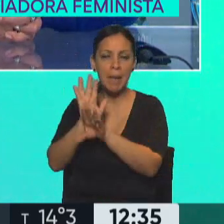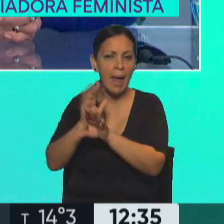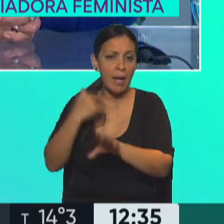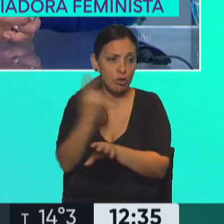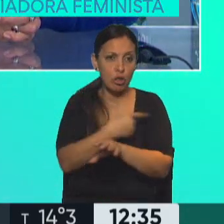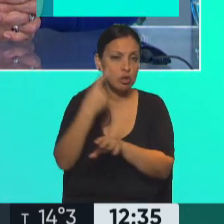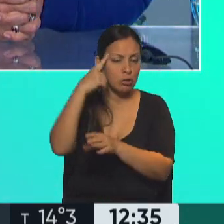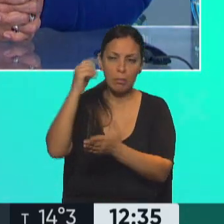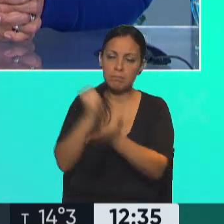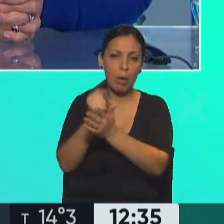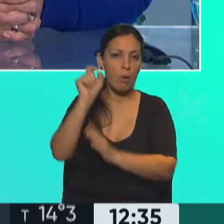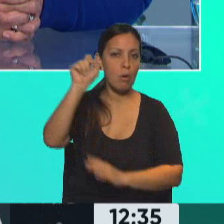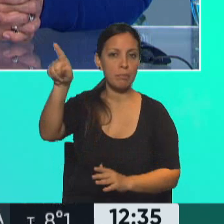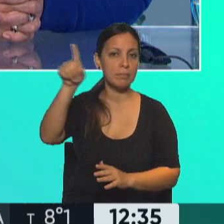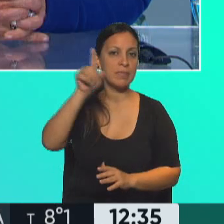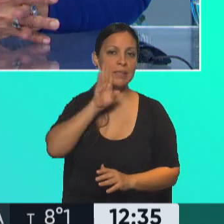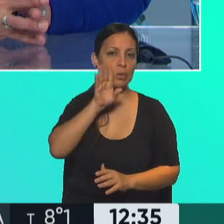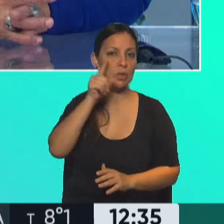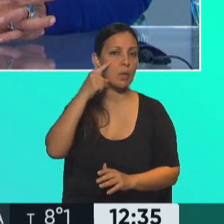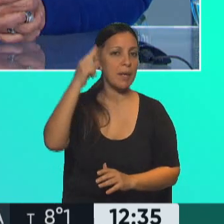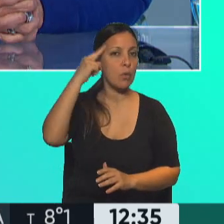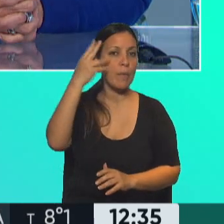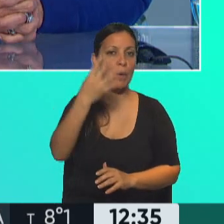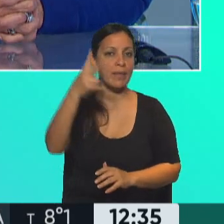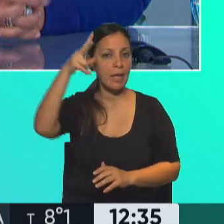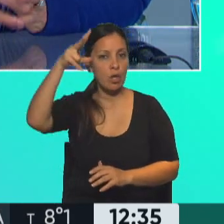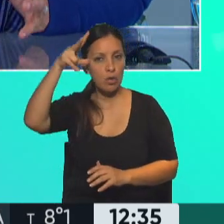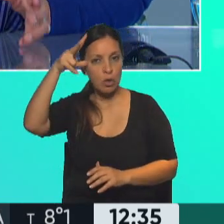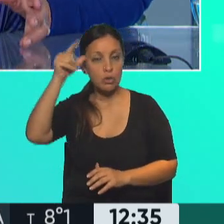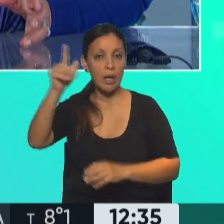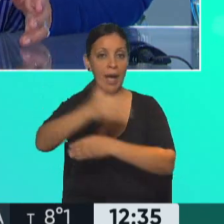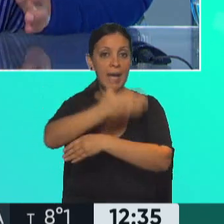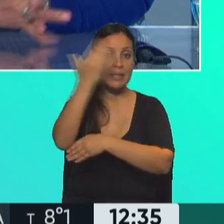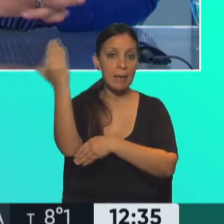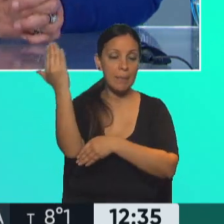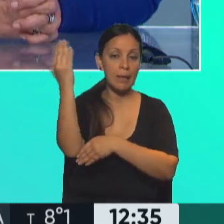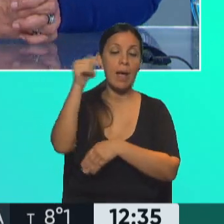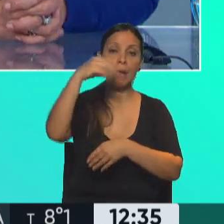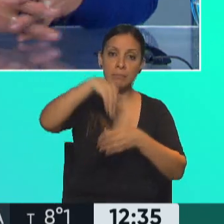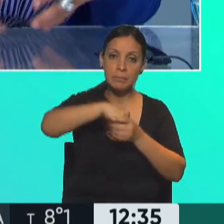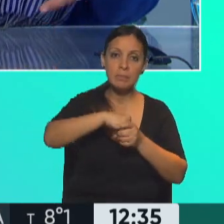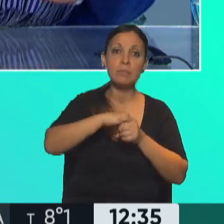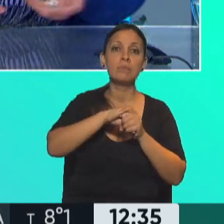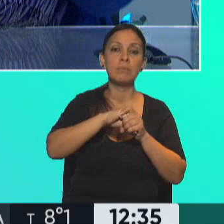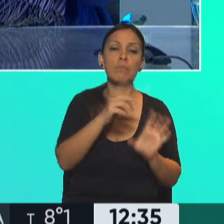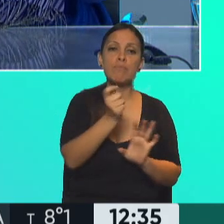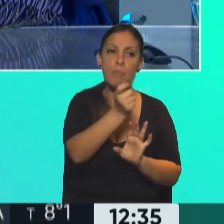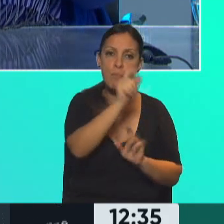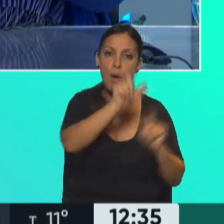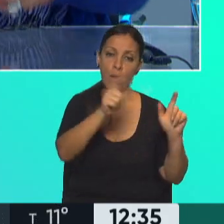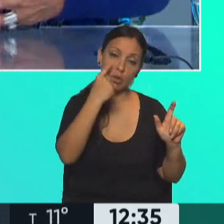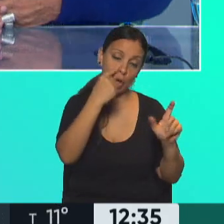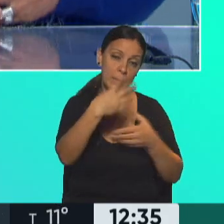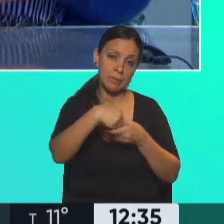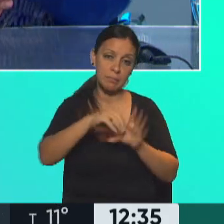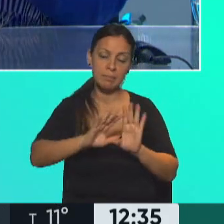hito, 1848, Estados Unidos, aquella asamblea donde participaron no pocos varones, aclaro, ¿no? Y que es así como una